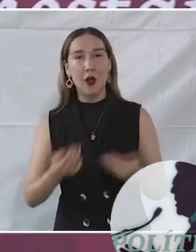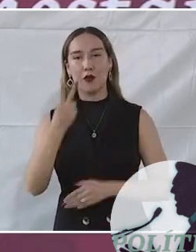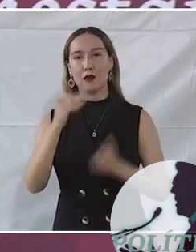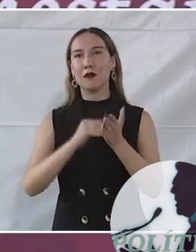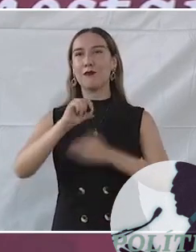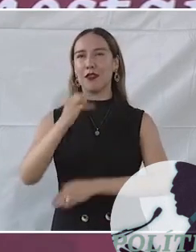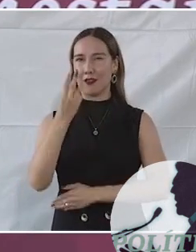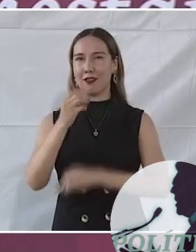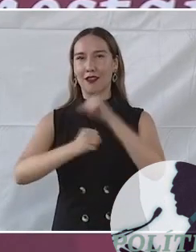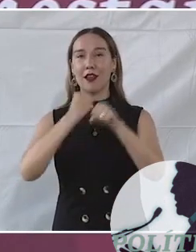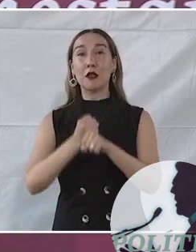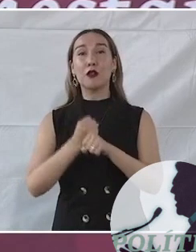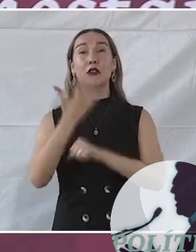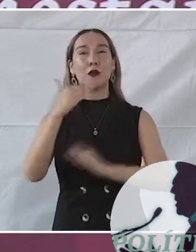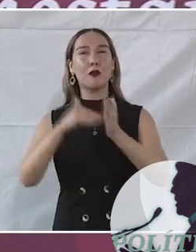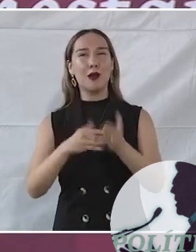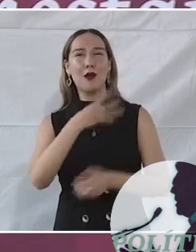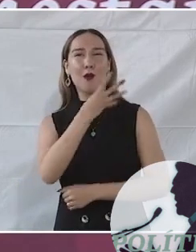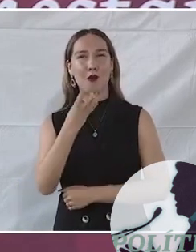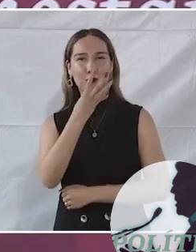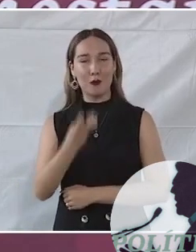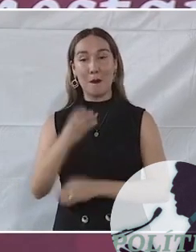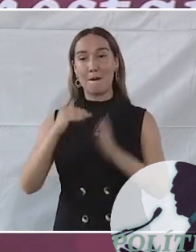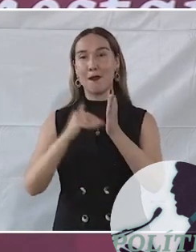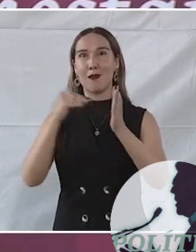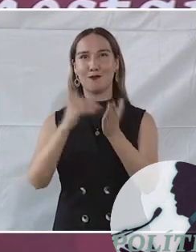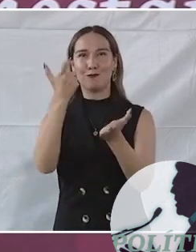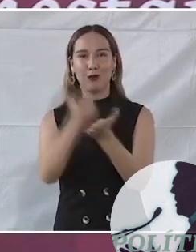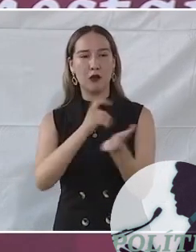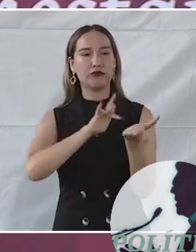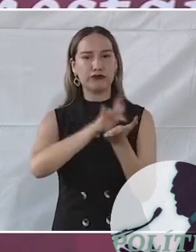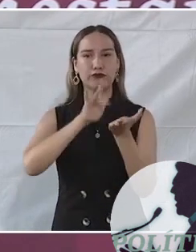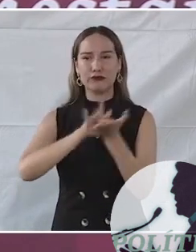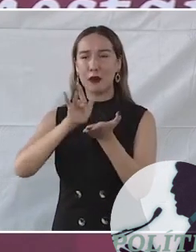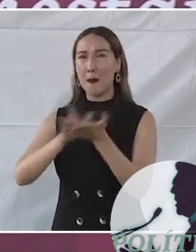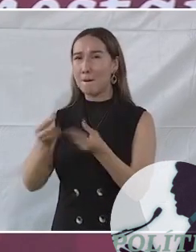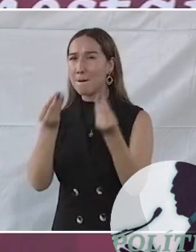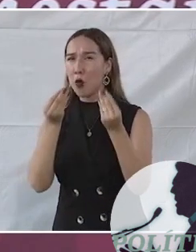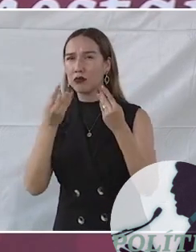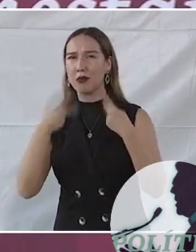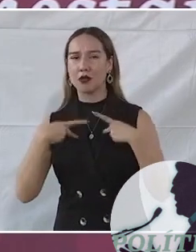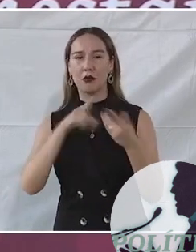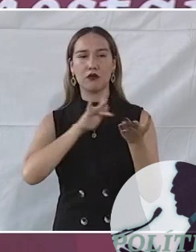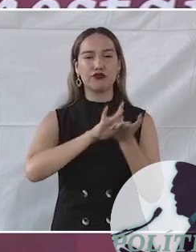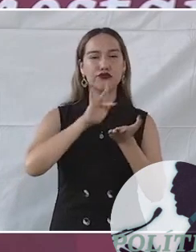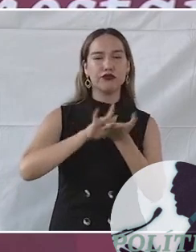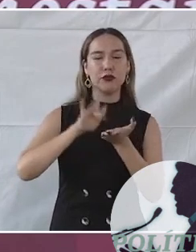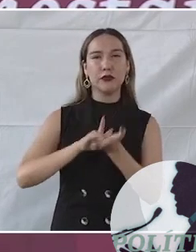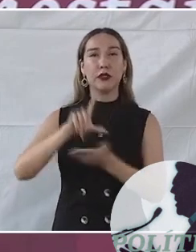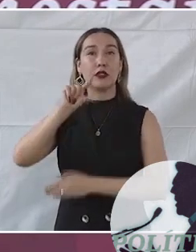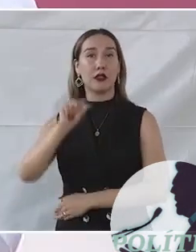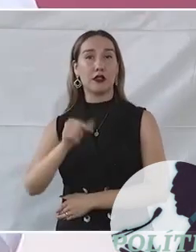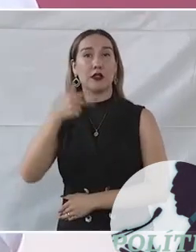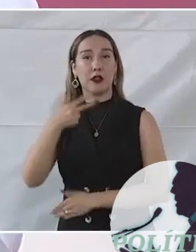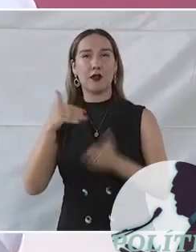5.400 millones de pesos en beneficio de 226 mil personas. Por ejemplo,